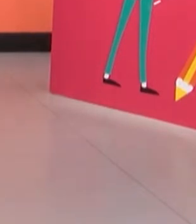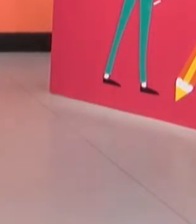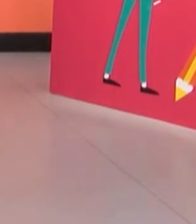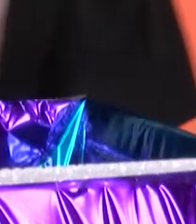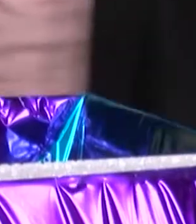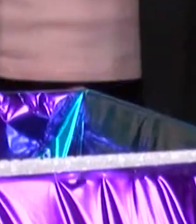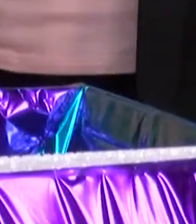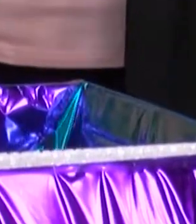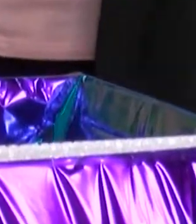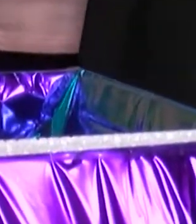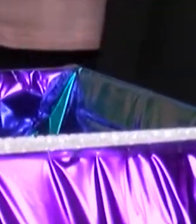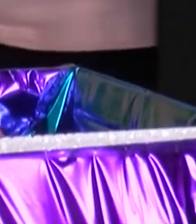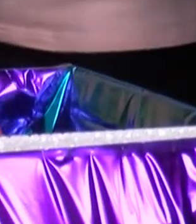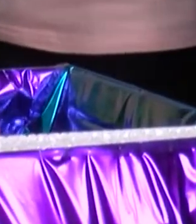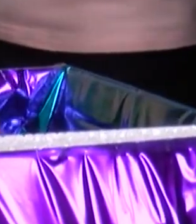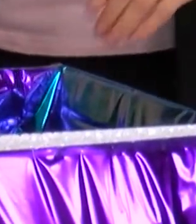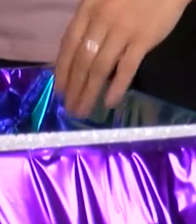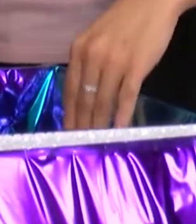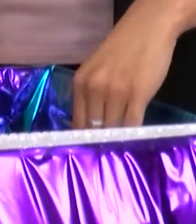Uy.